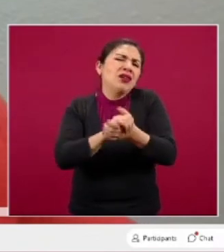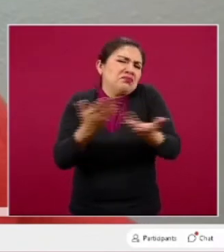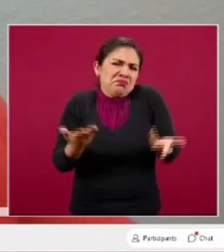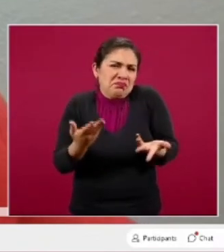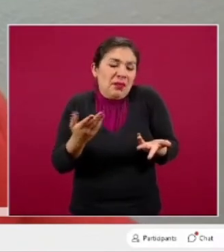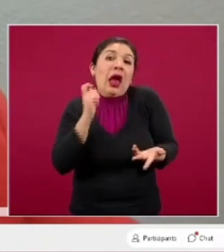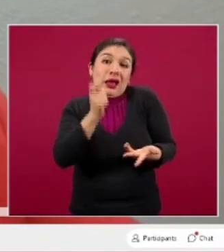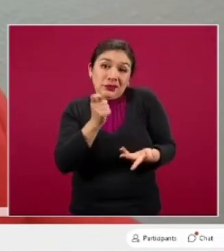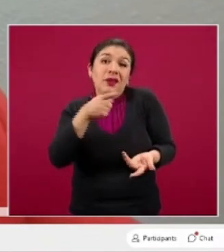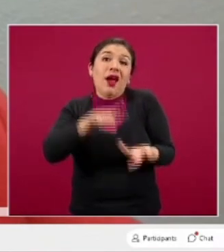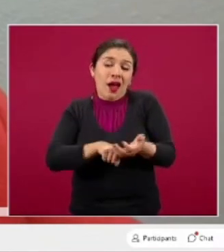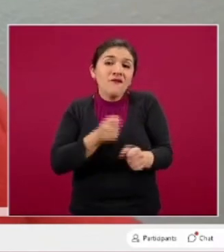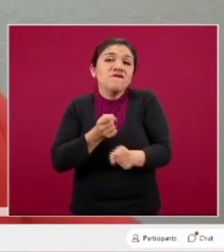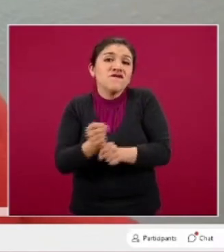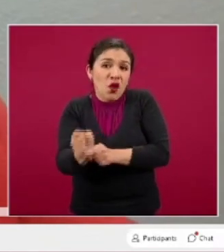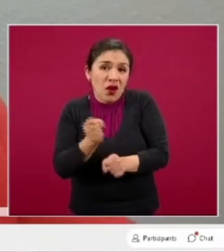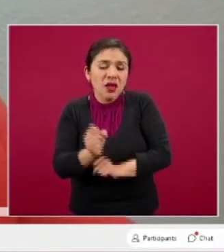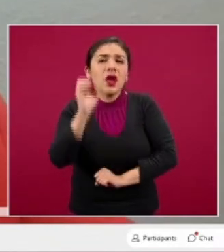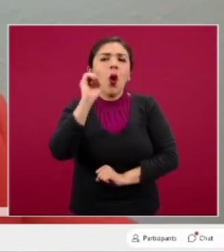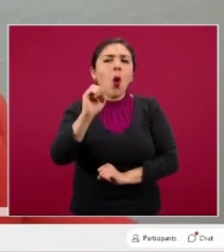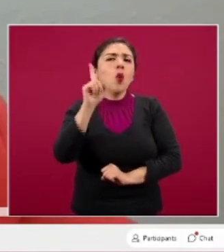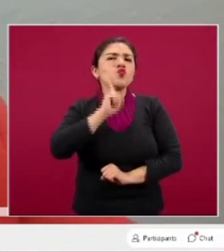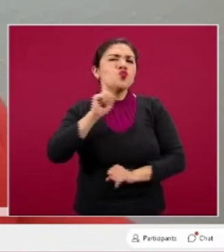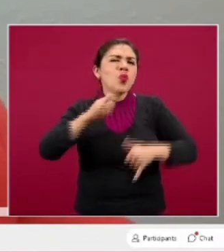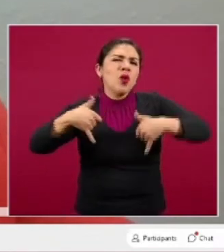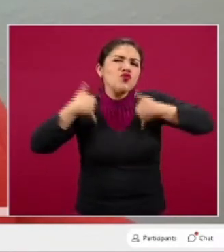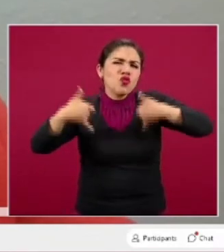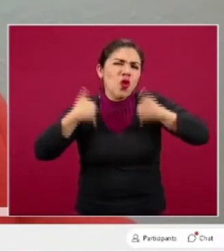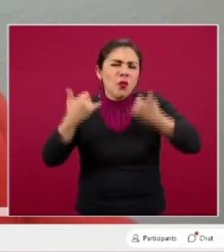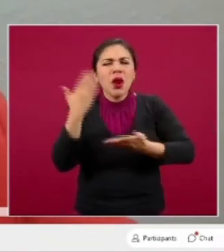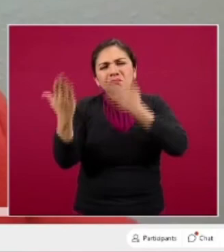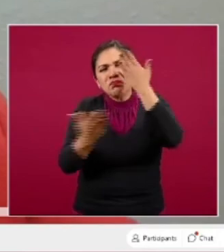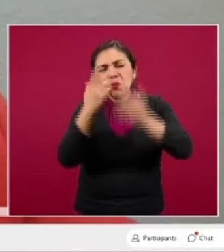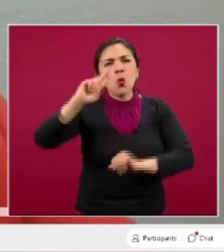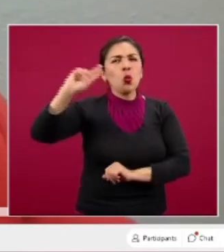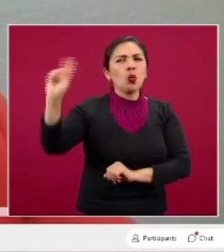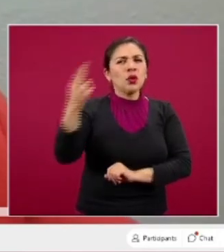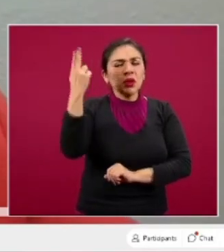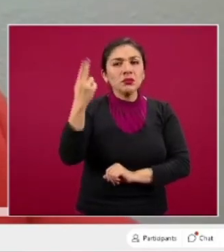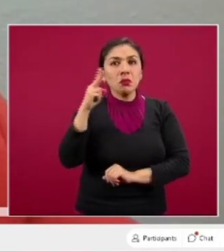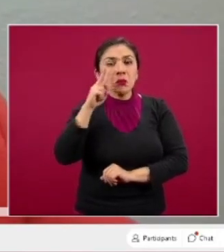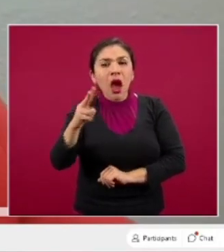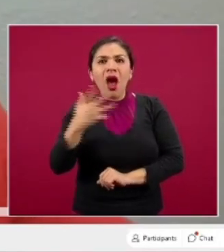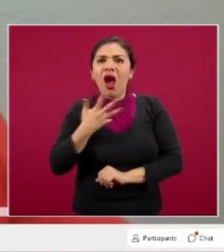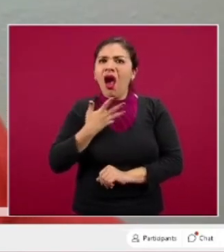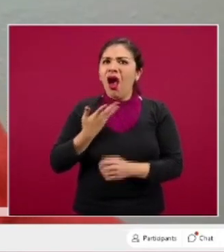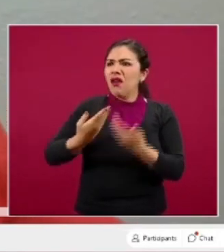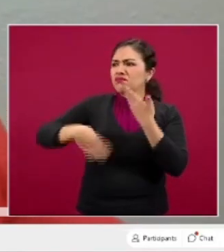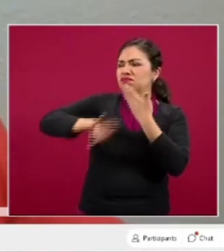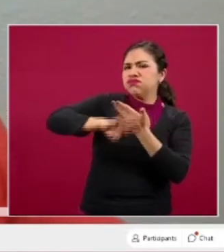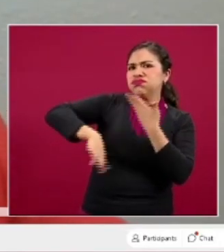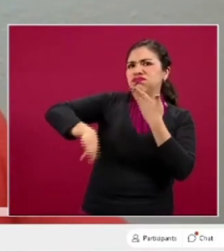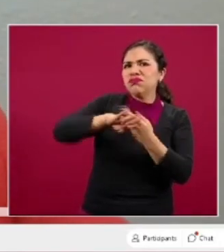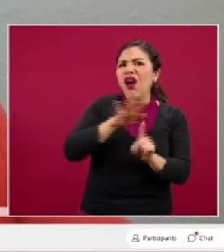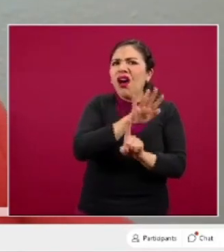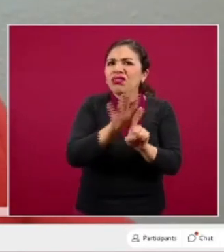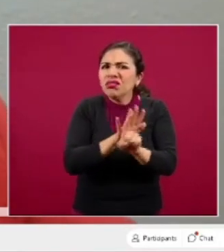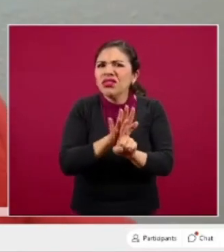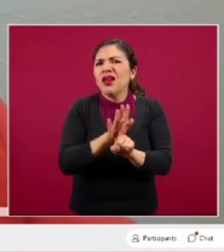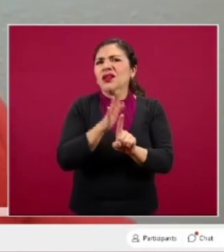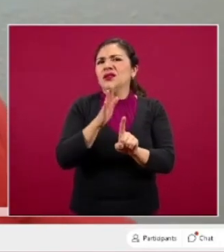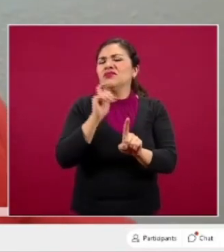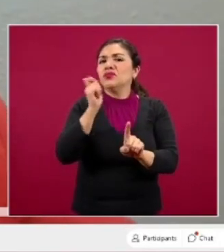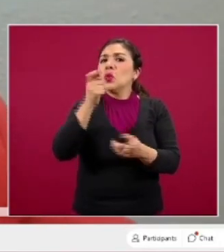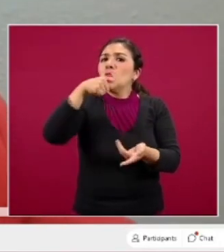cuando las niñas, las jóvenes, las universitarias enfrentan acoso, hostigamiento en